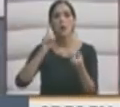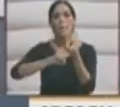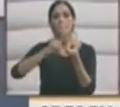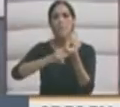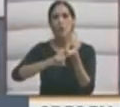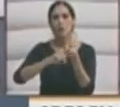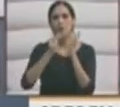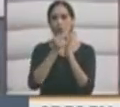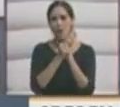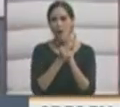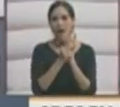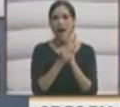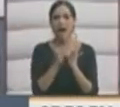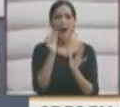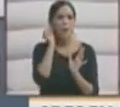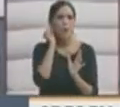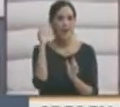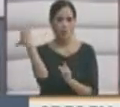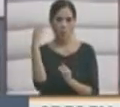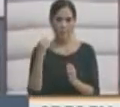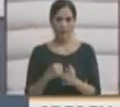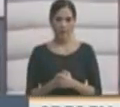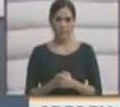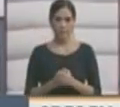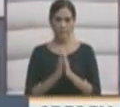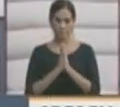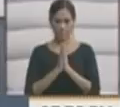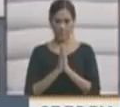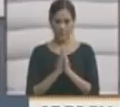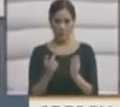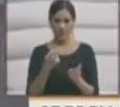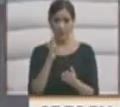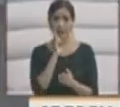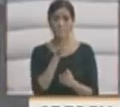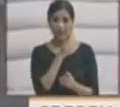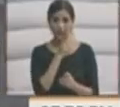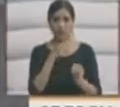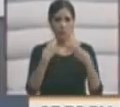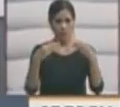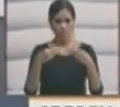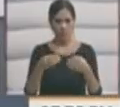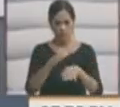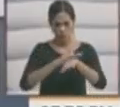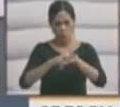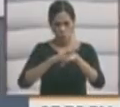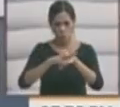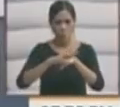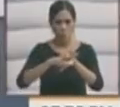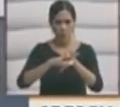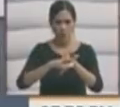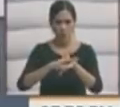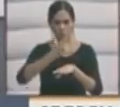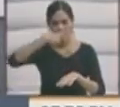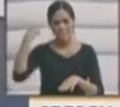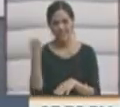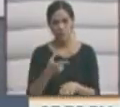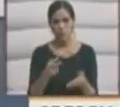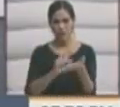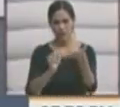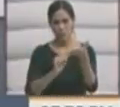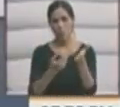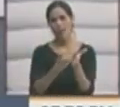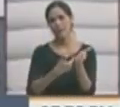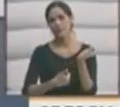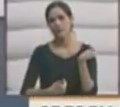Hay que ser realmente, no hay que tener una madre venezolana para publicar, discúlpenme la expresión, por favor, una basura como esa. Que